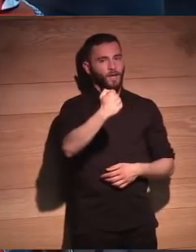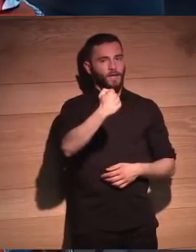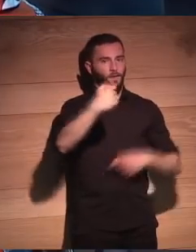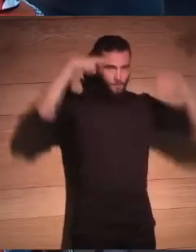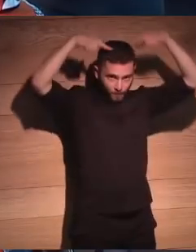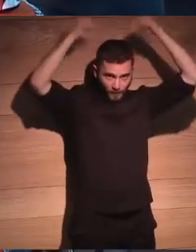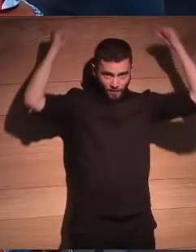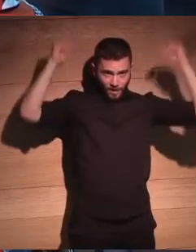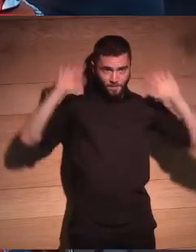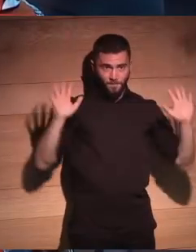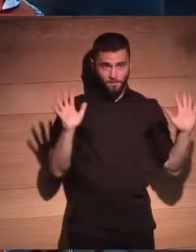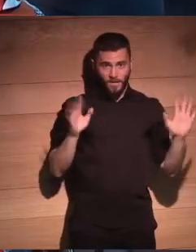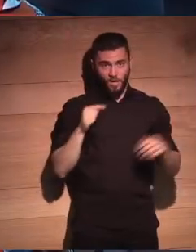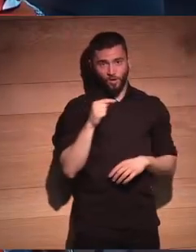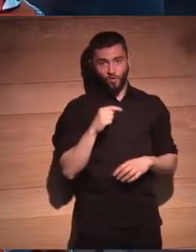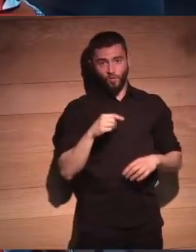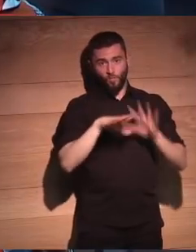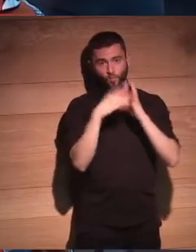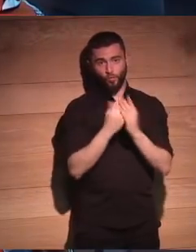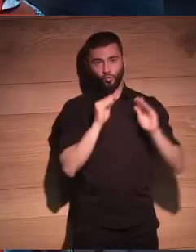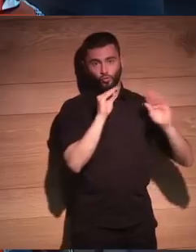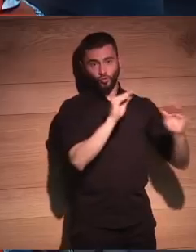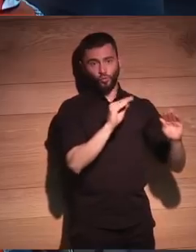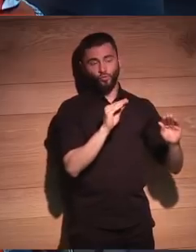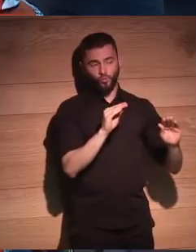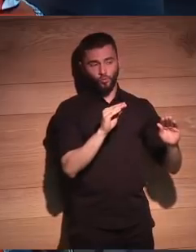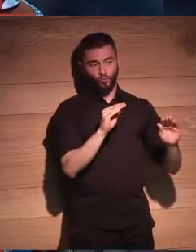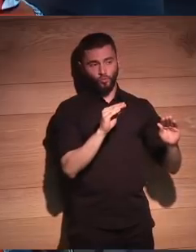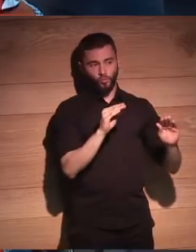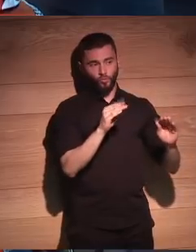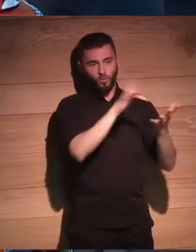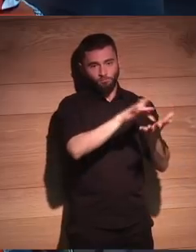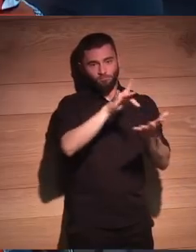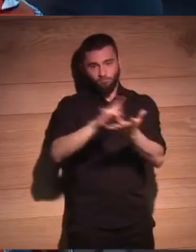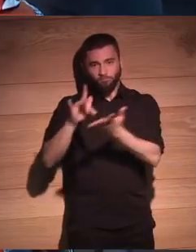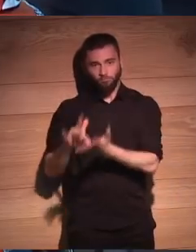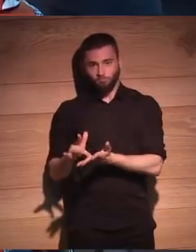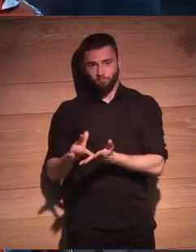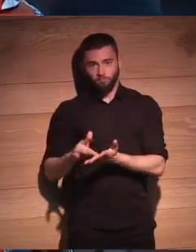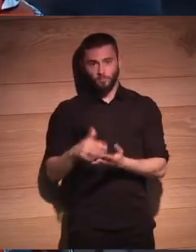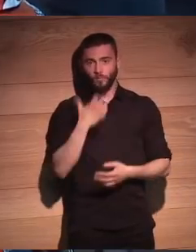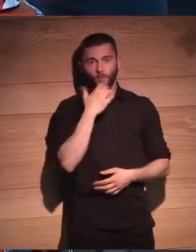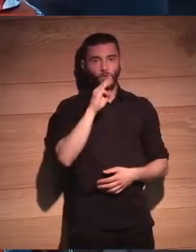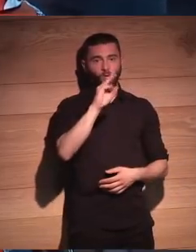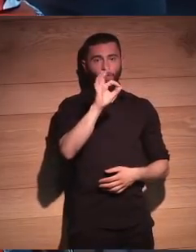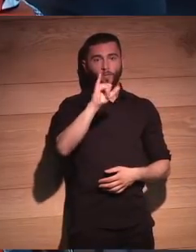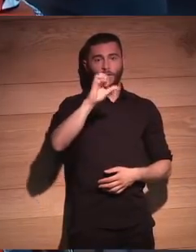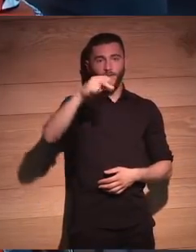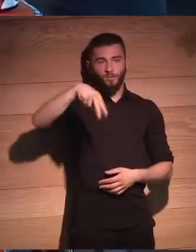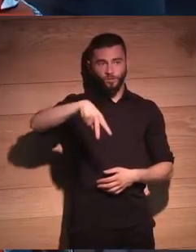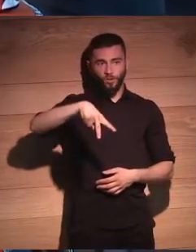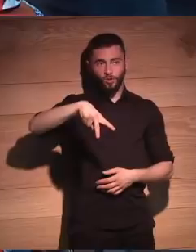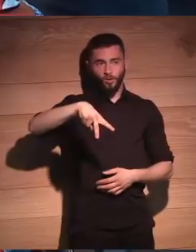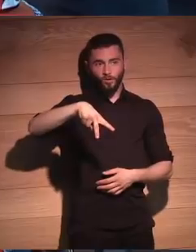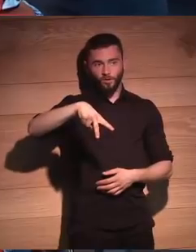Batman, pero ellas en su mundo rulan, ¿no? Y por ejemplo Poison Ivy, que